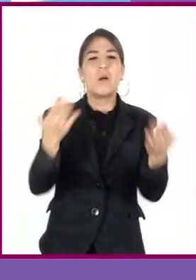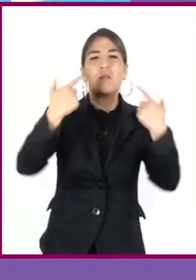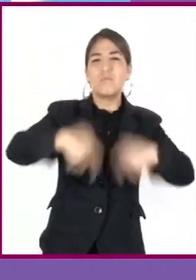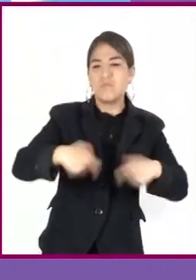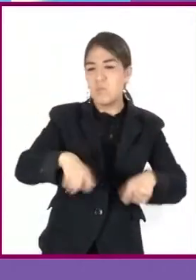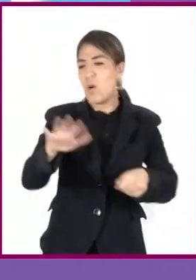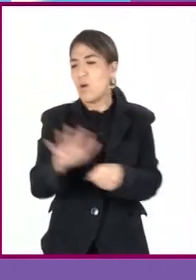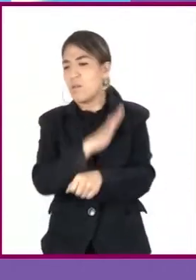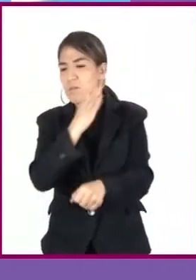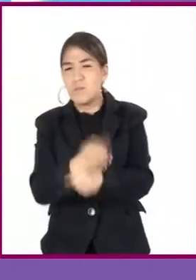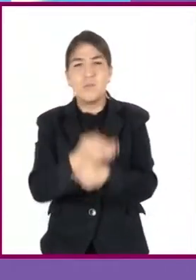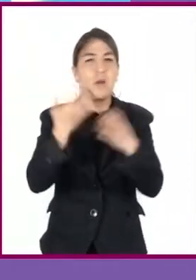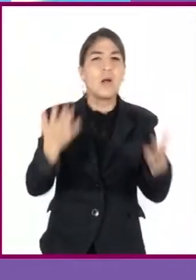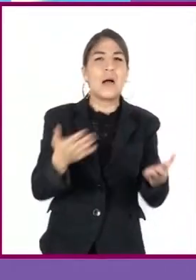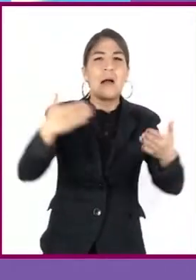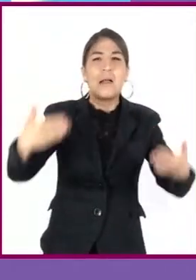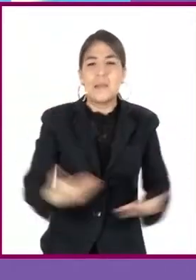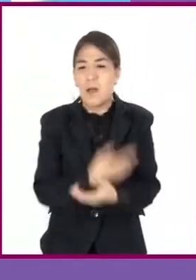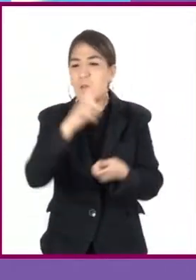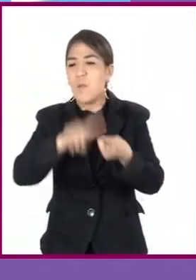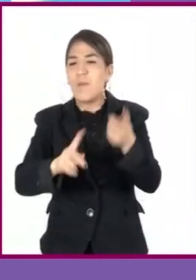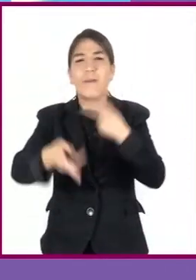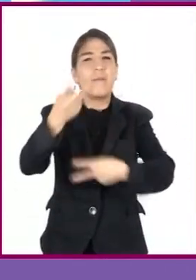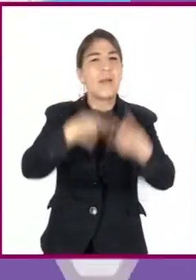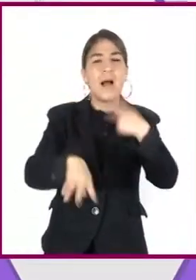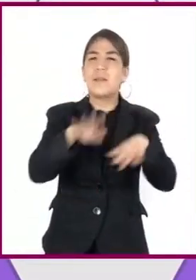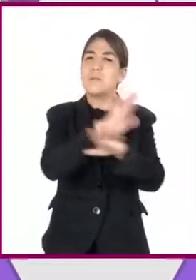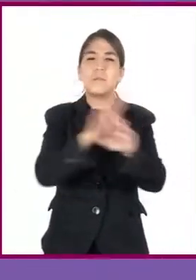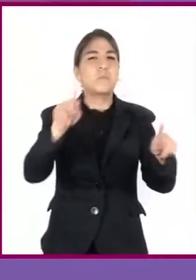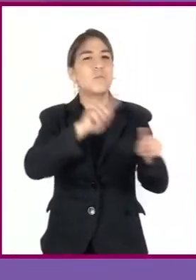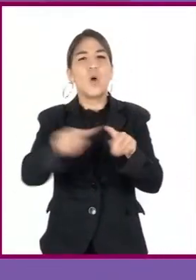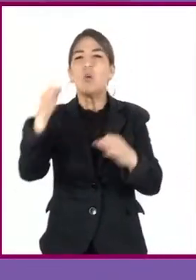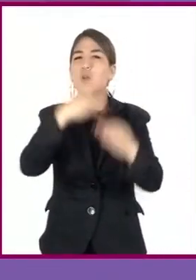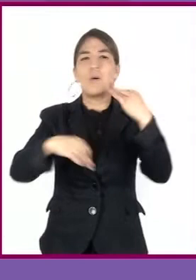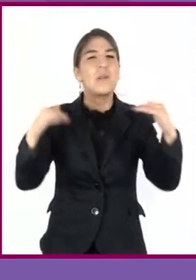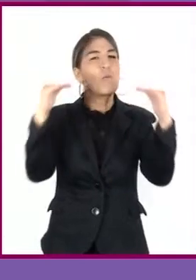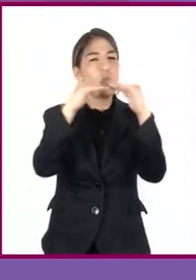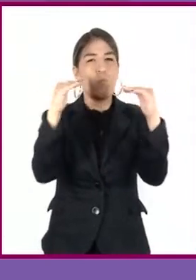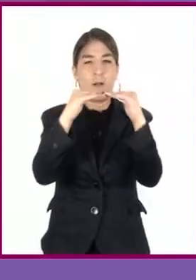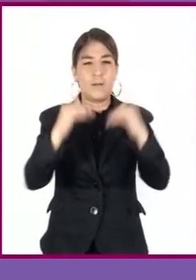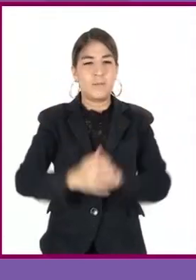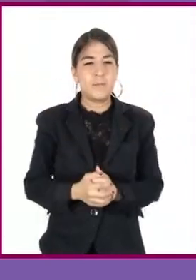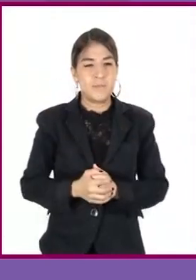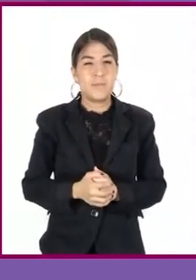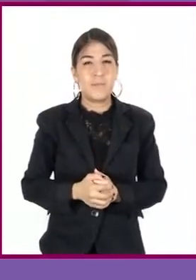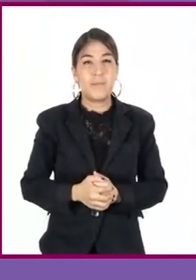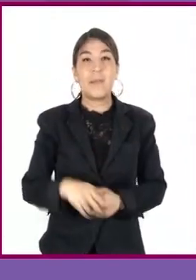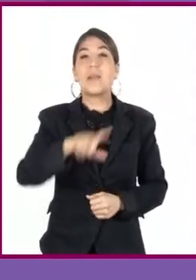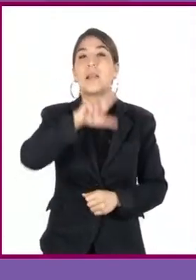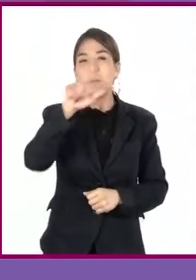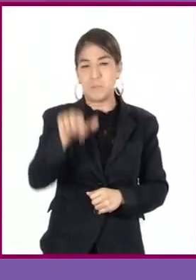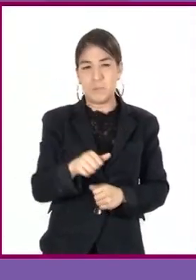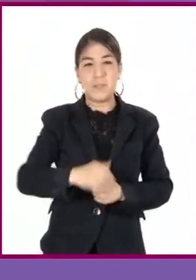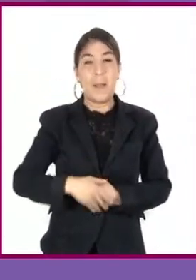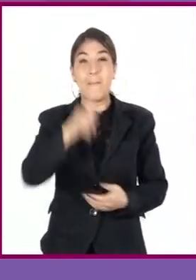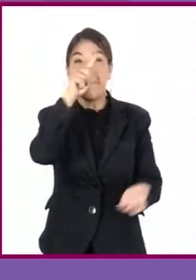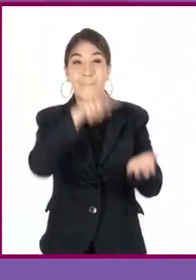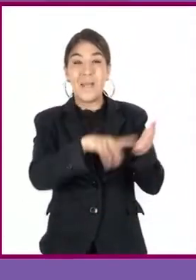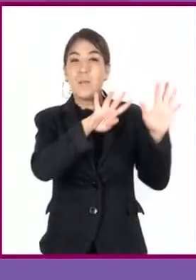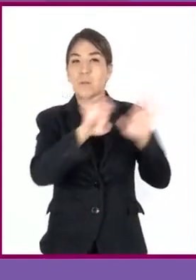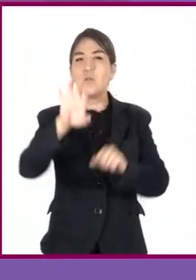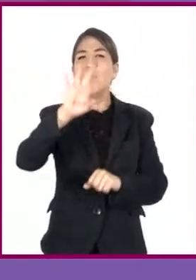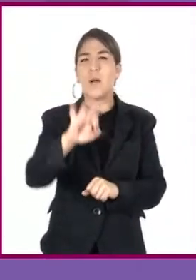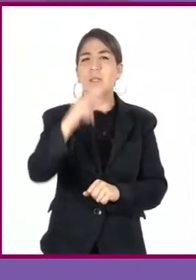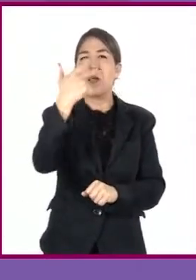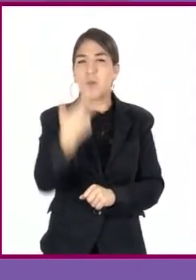posición económica, nacimiento o cualquier otra condición. Posteriormente, en 1948,